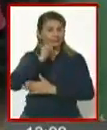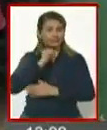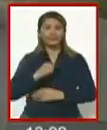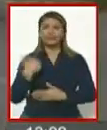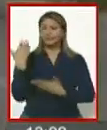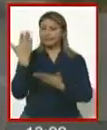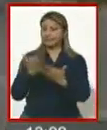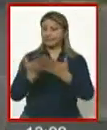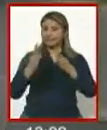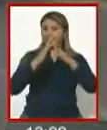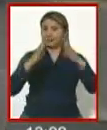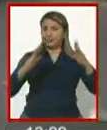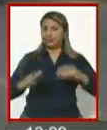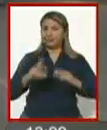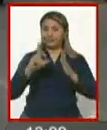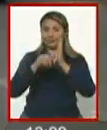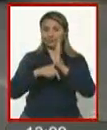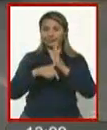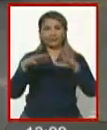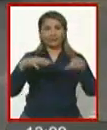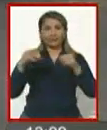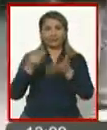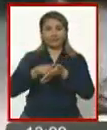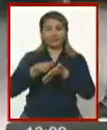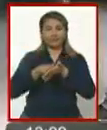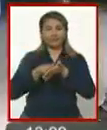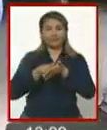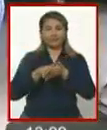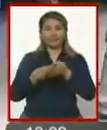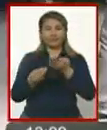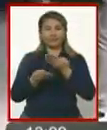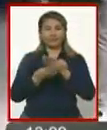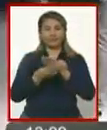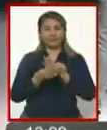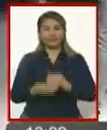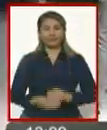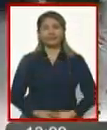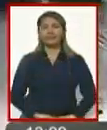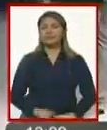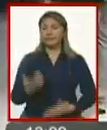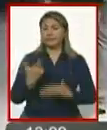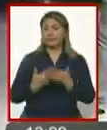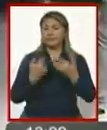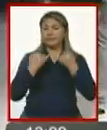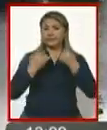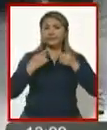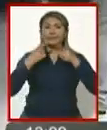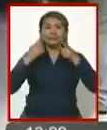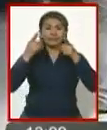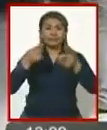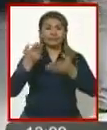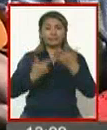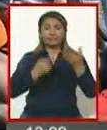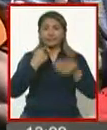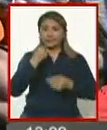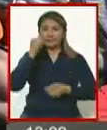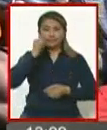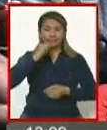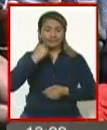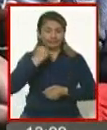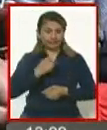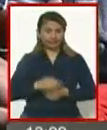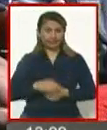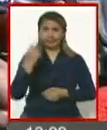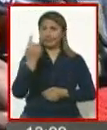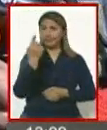quien retornaba a su domicilio después de retirar dinero de una entidad financiera. Lo que tenemos en la denuncia, lo que manifestó ella al principio, es